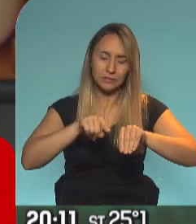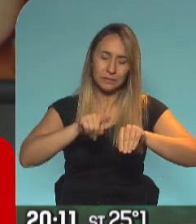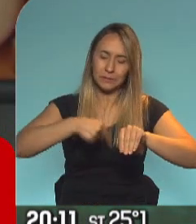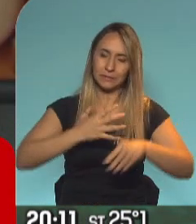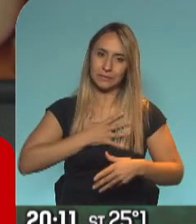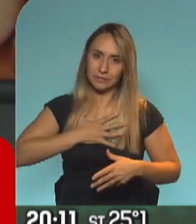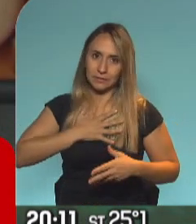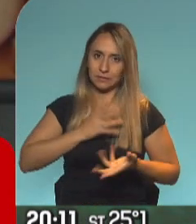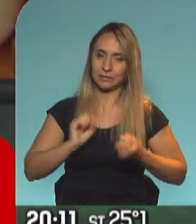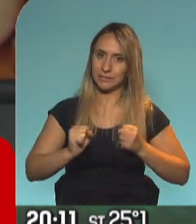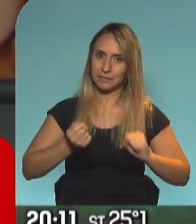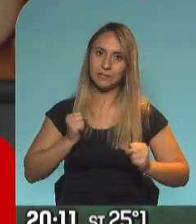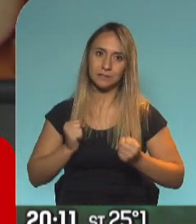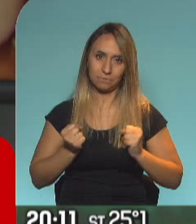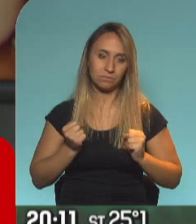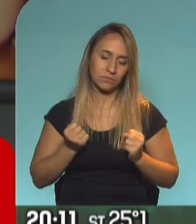de malestar